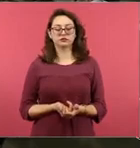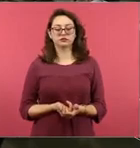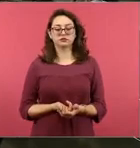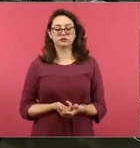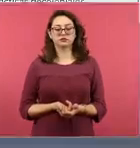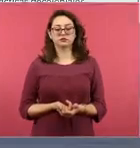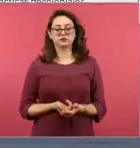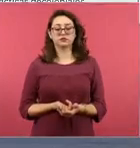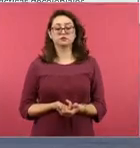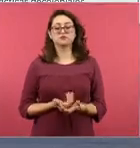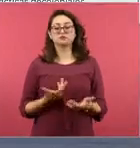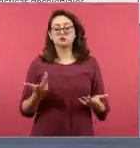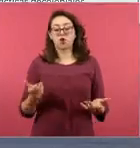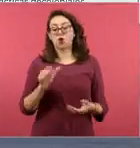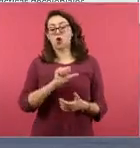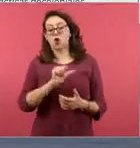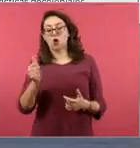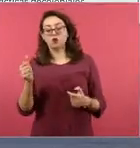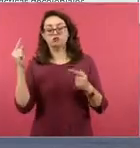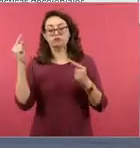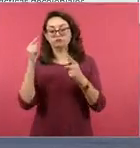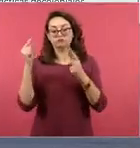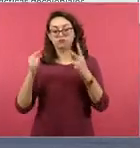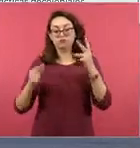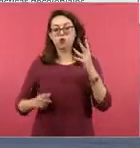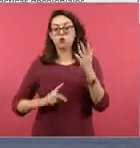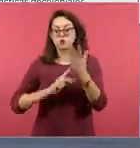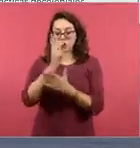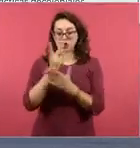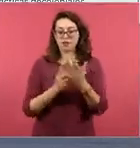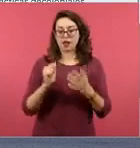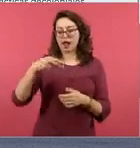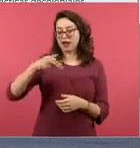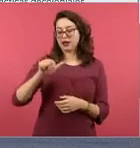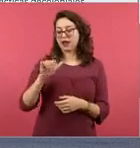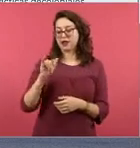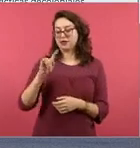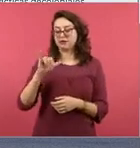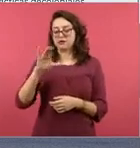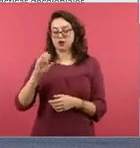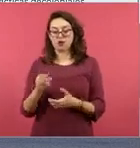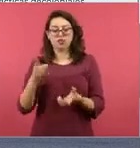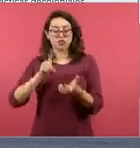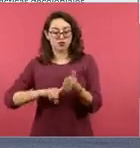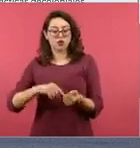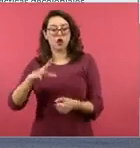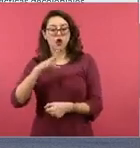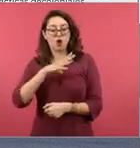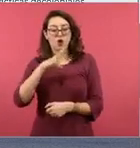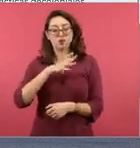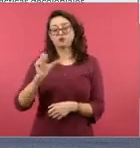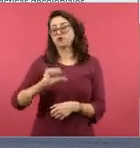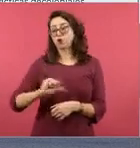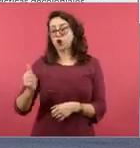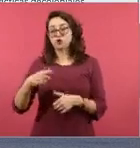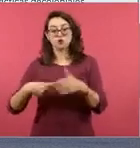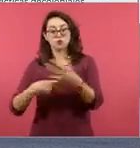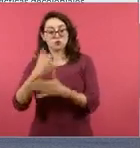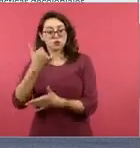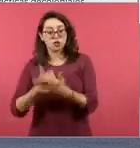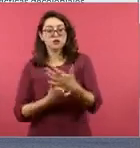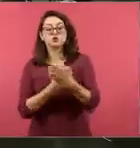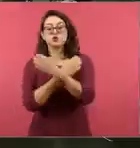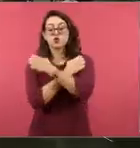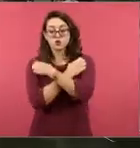tiempos. Algunos elementos para el programa analítico, cómo poder vincular los proyectos educativos, que ahorita es